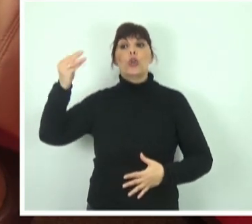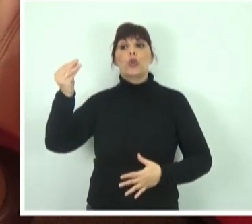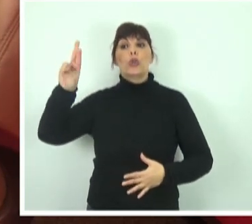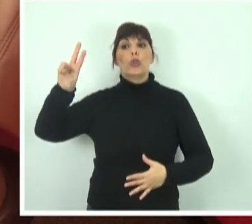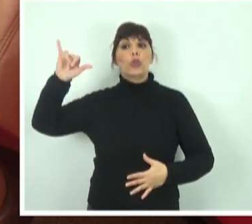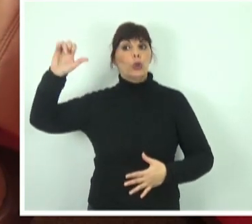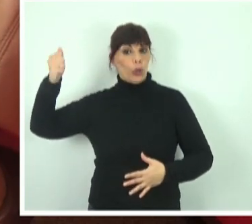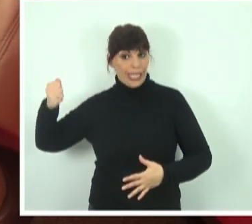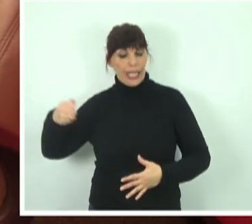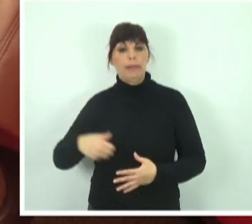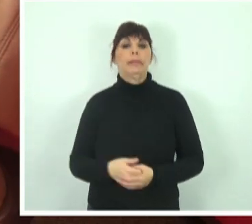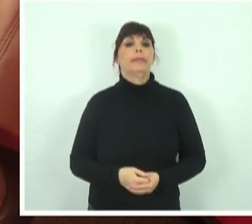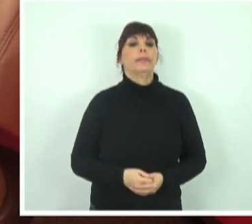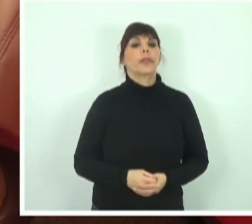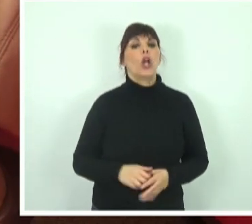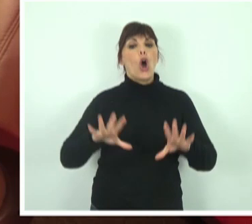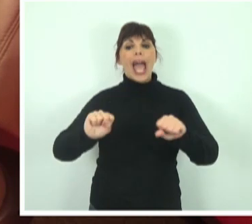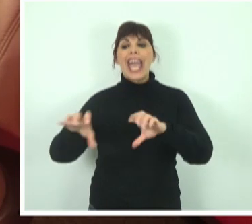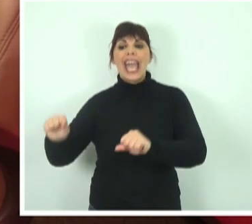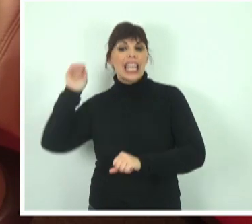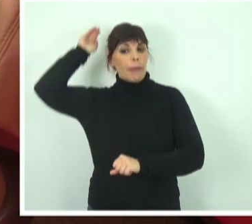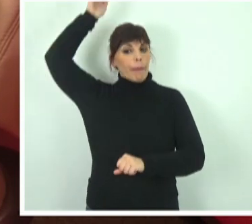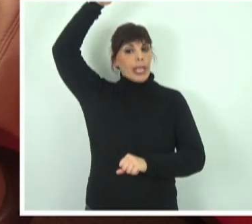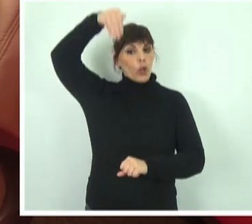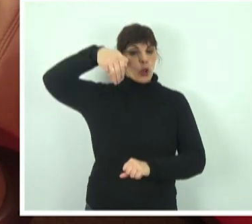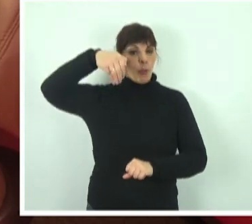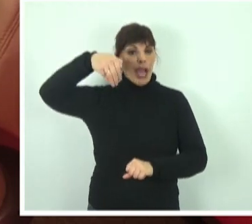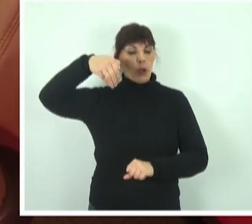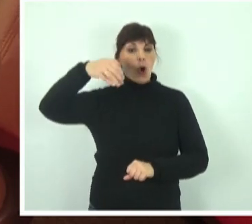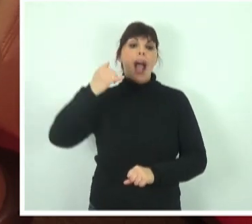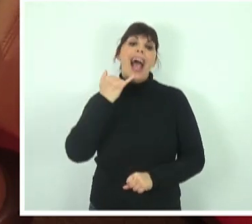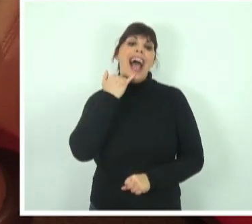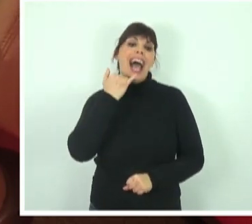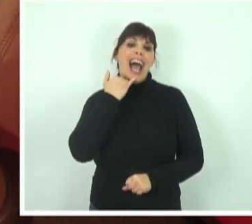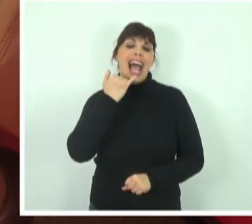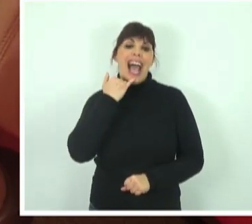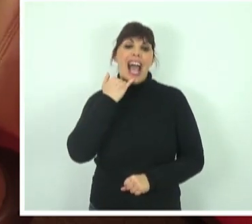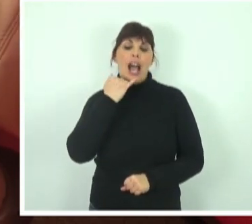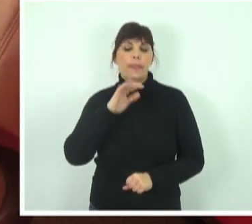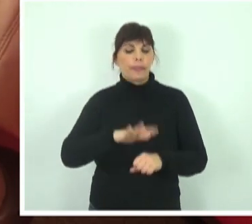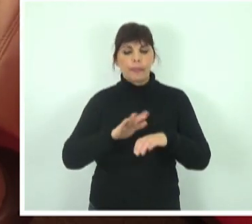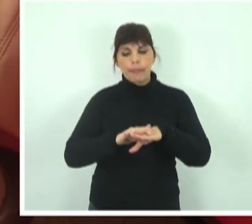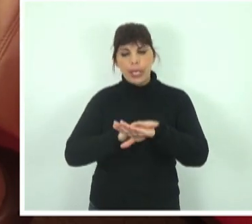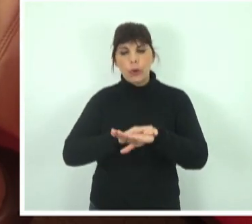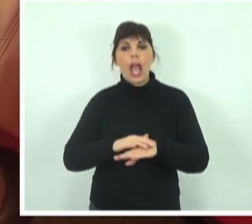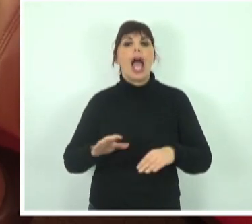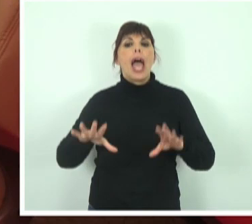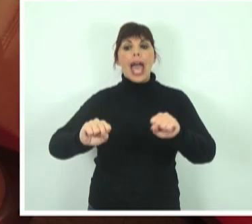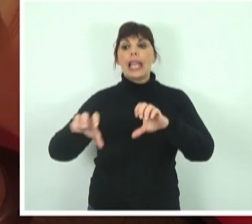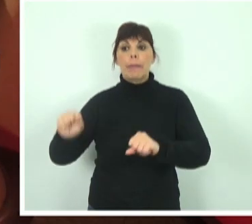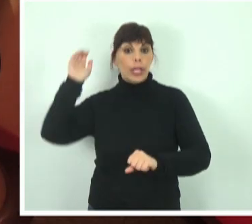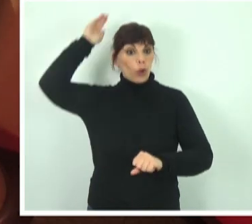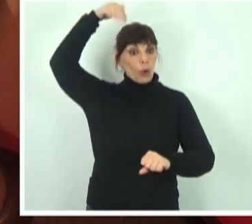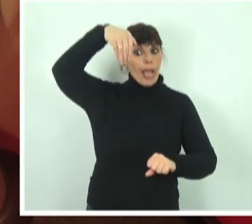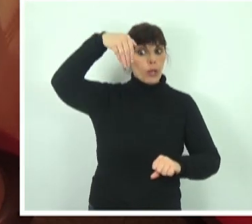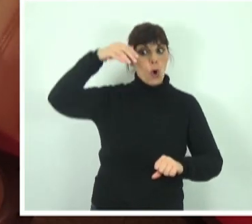conquistó militarmente a Grecia, entonces hay un dicho que aprendimos